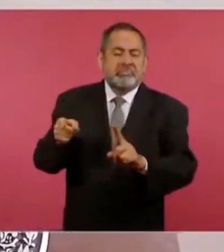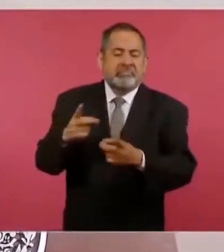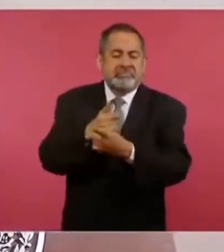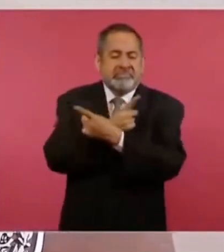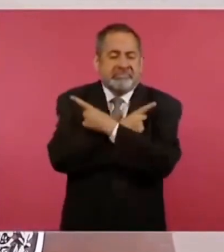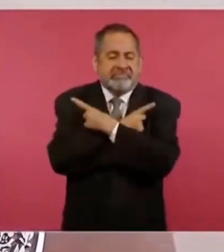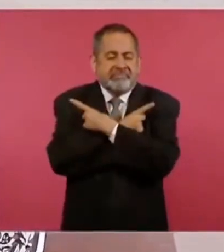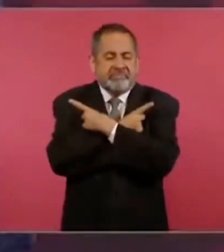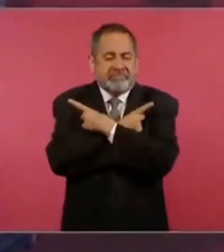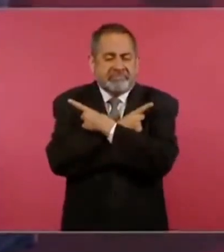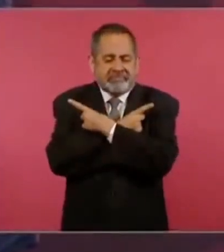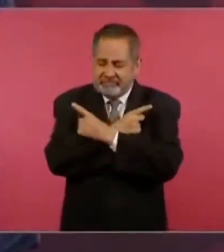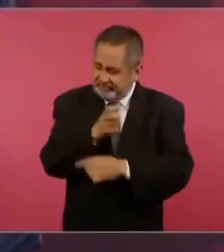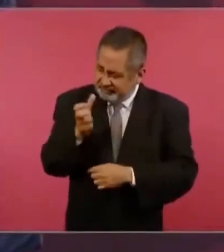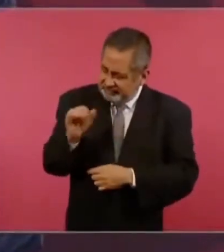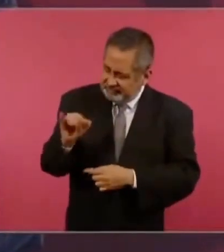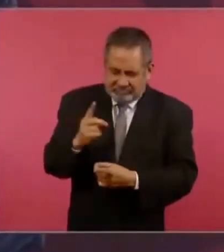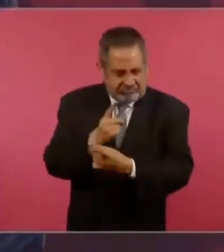decente.